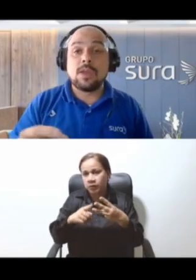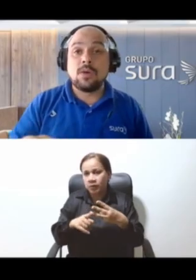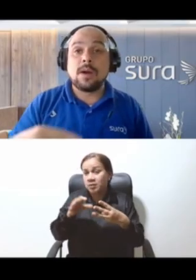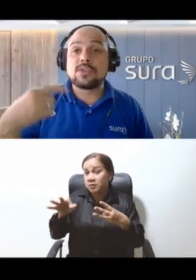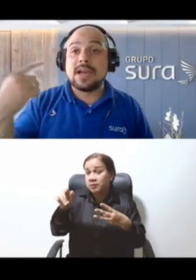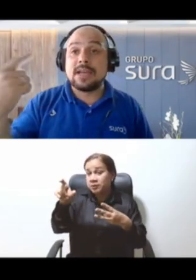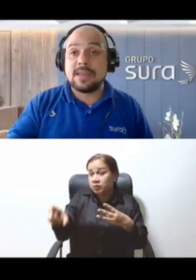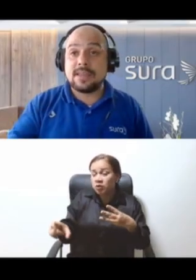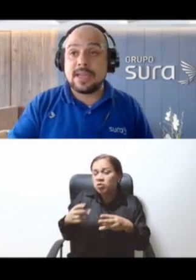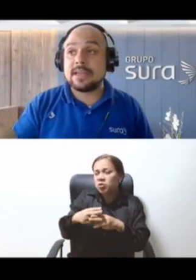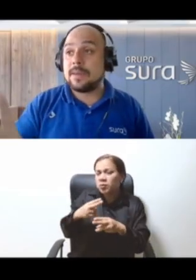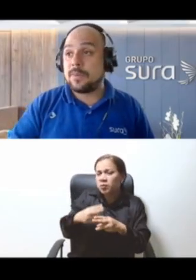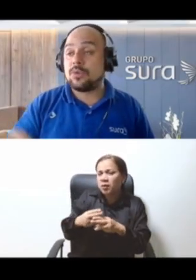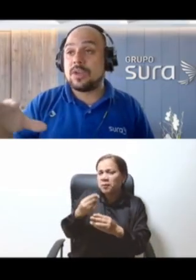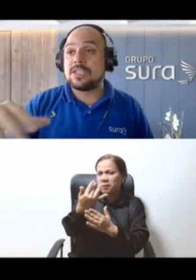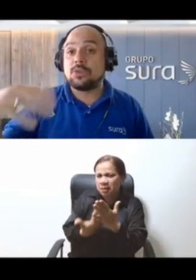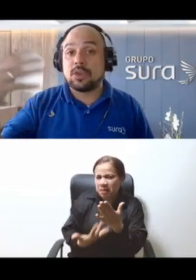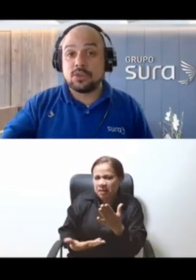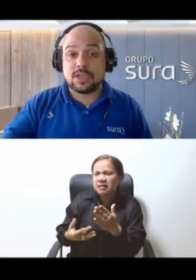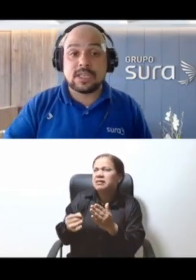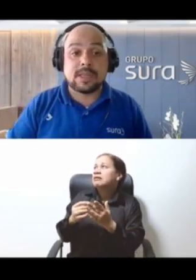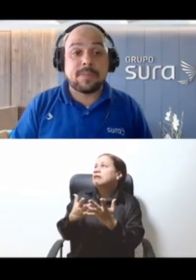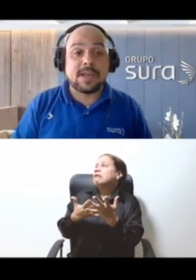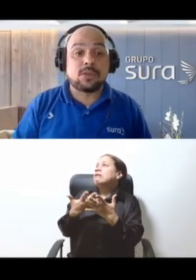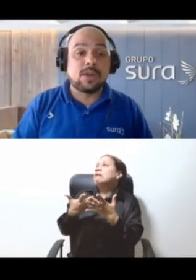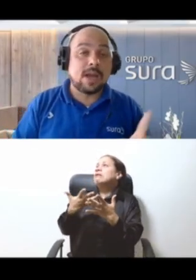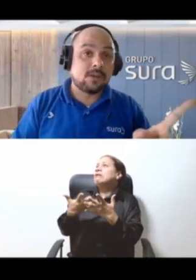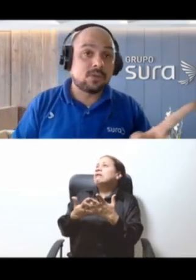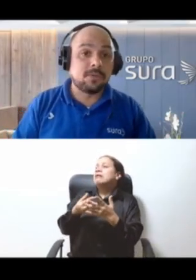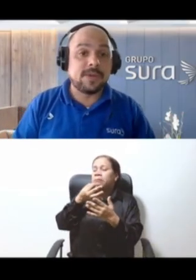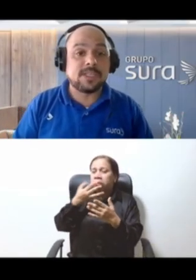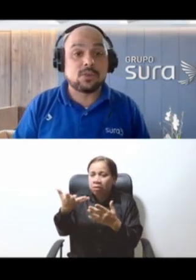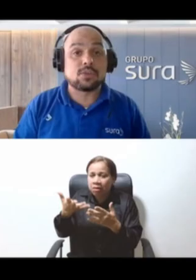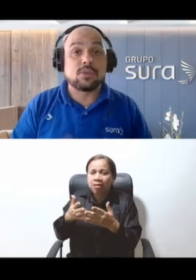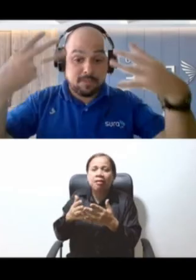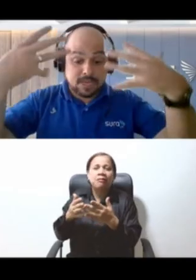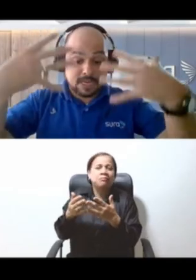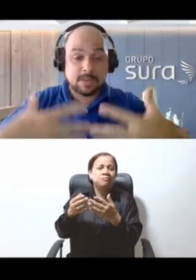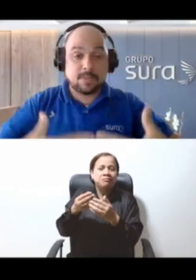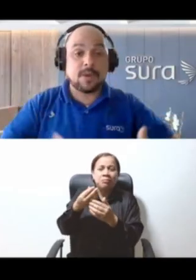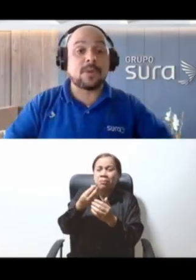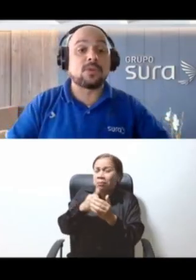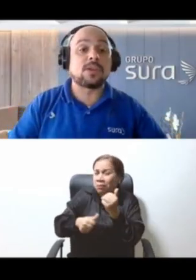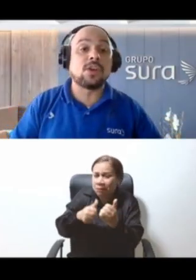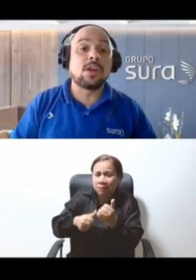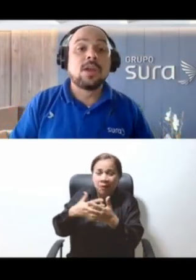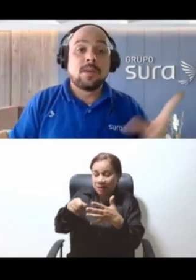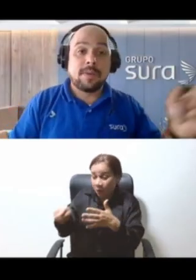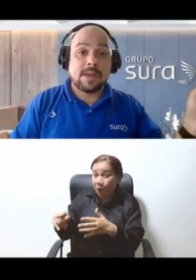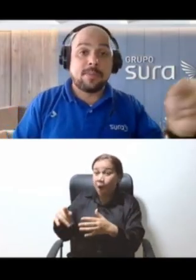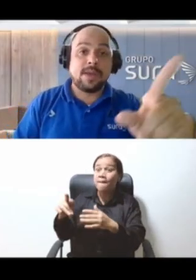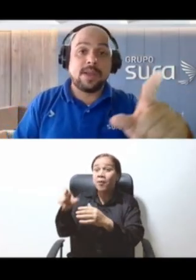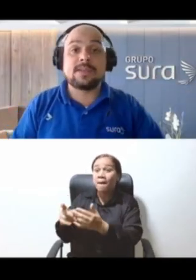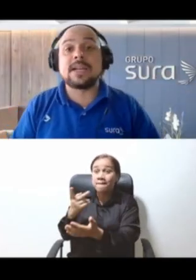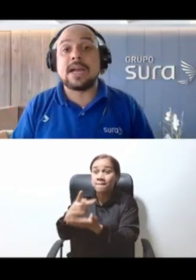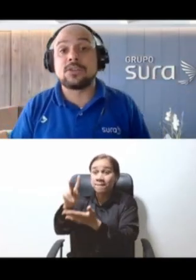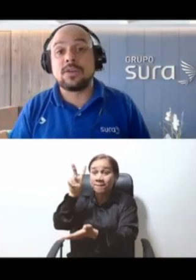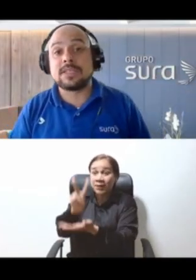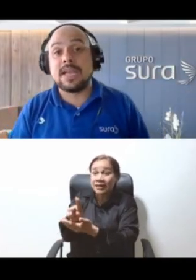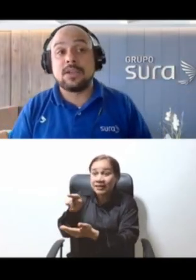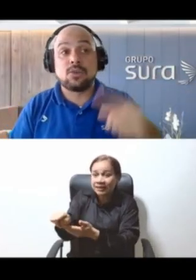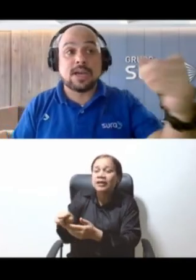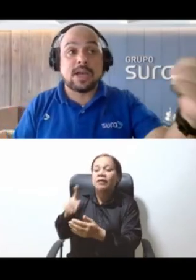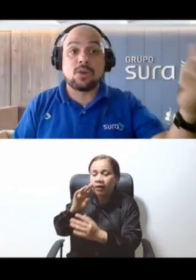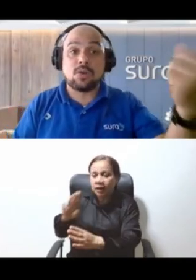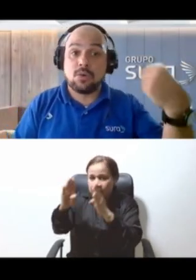biológicos. Cuando vamos a atender de pronto en situaciones de temperatura, son físicos. Mi equipo de protección para poder entrar